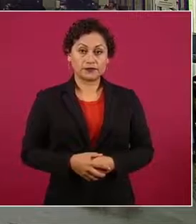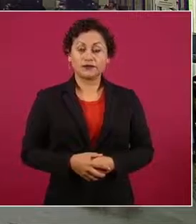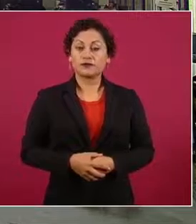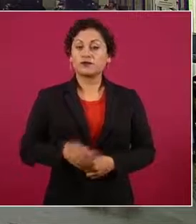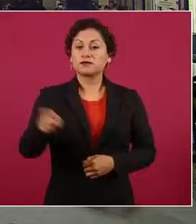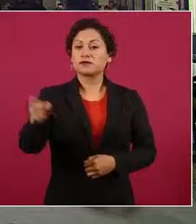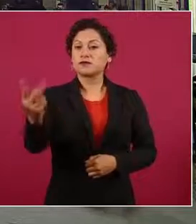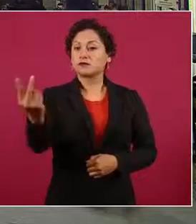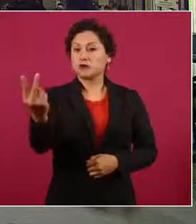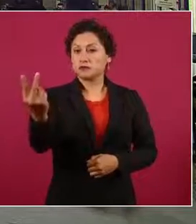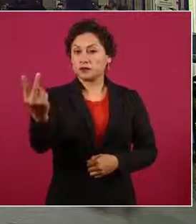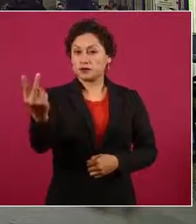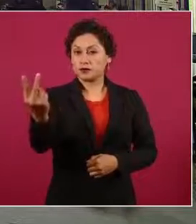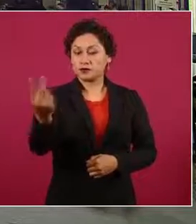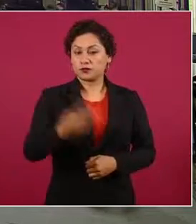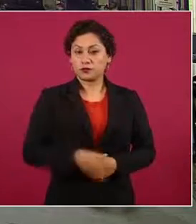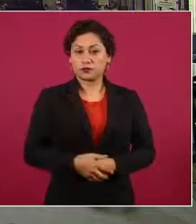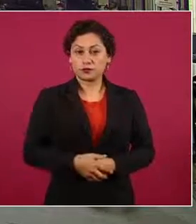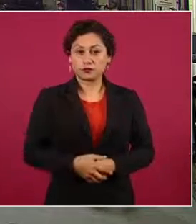Ustedes dos.